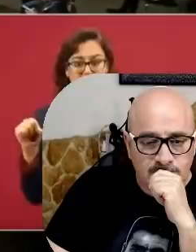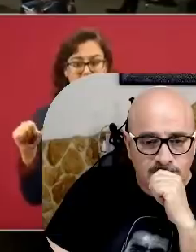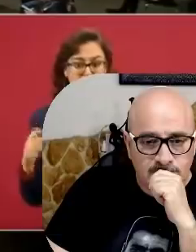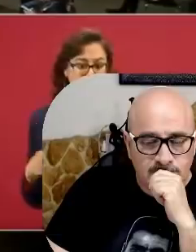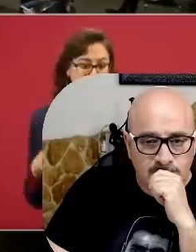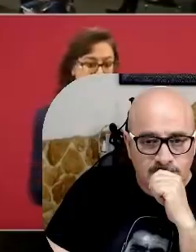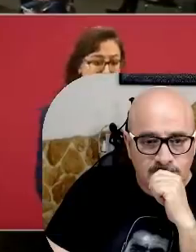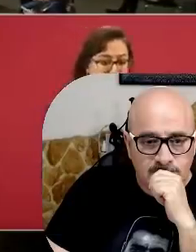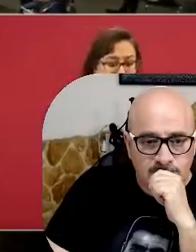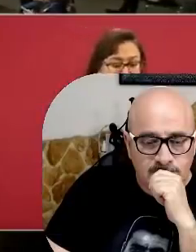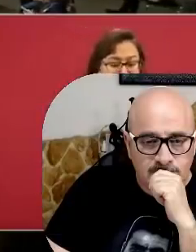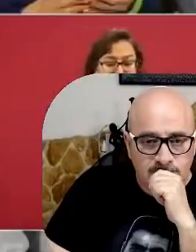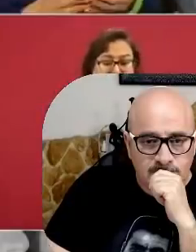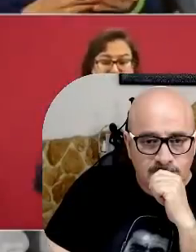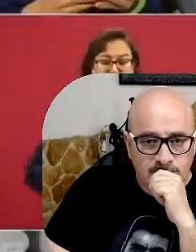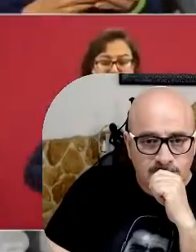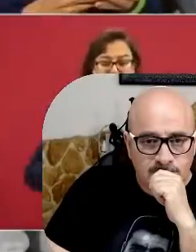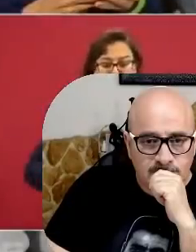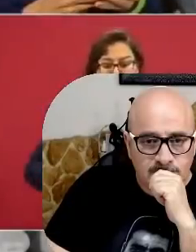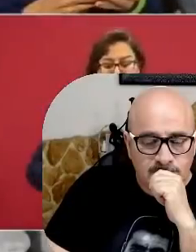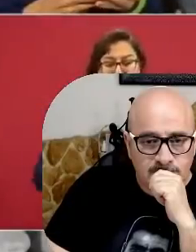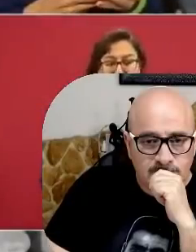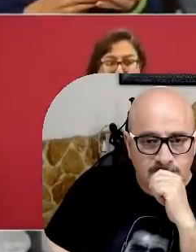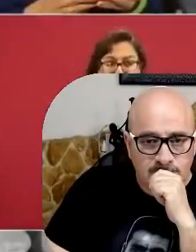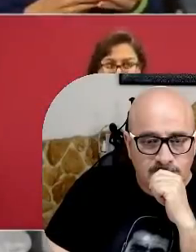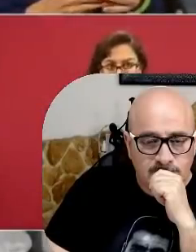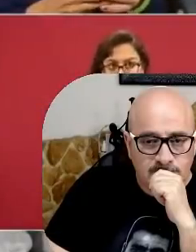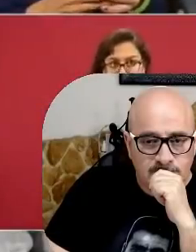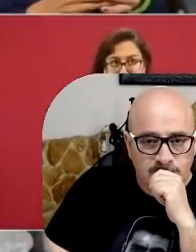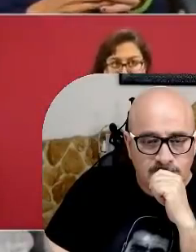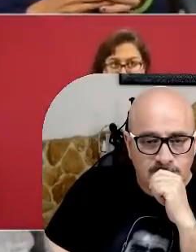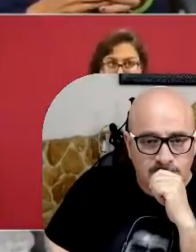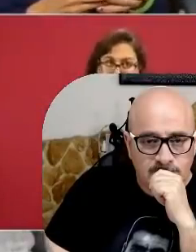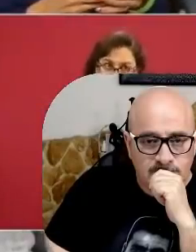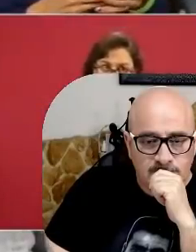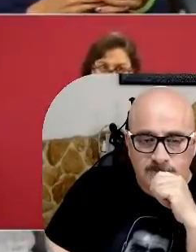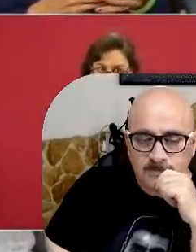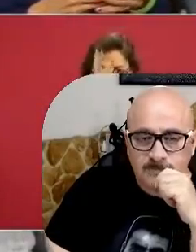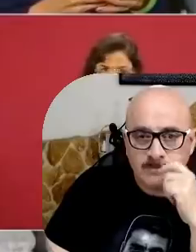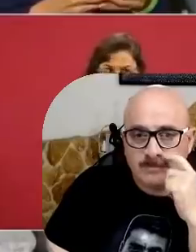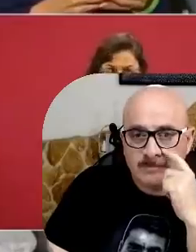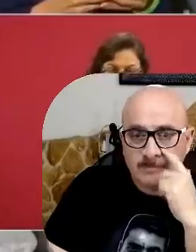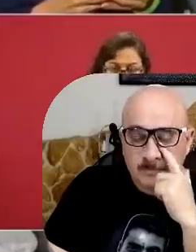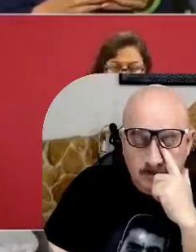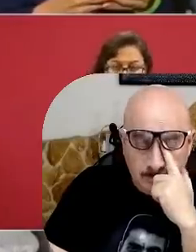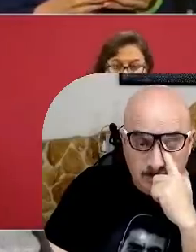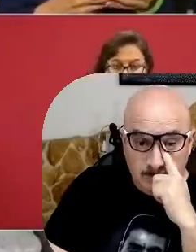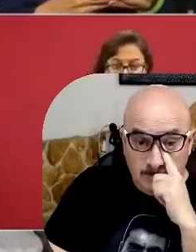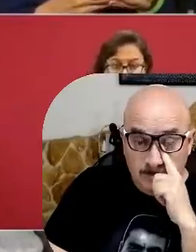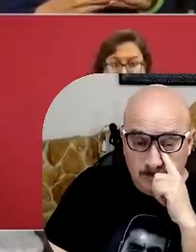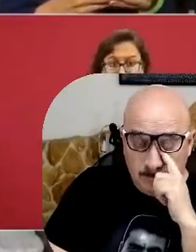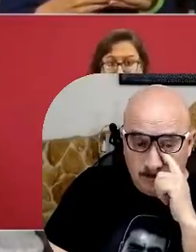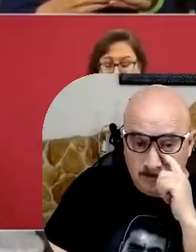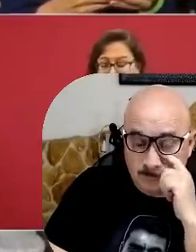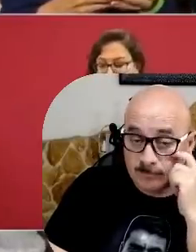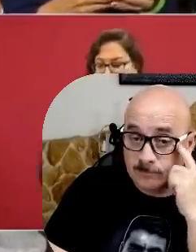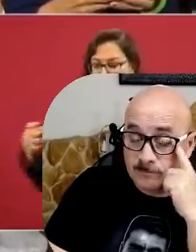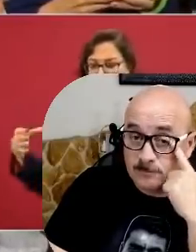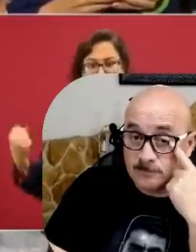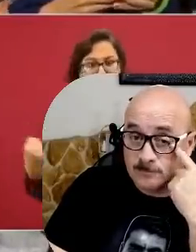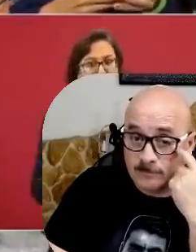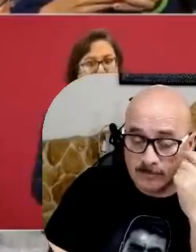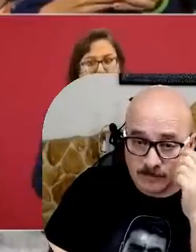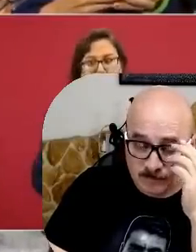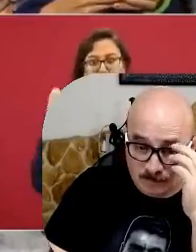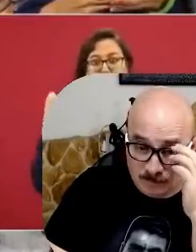simpatizantes de su gobierno. Y bueno, esto se da pues a solo unos días de que pues policías se retiraron, o digamos que ya